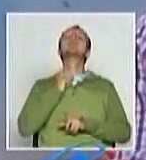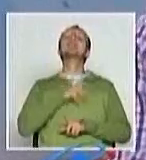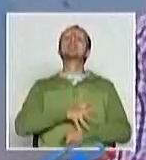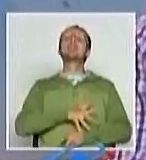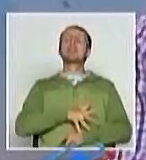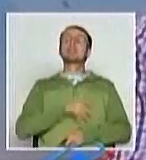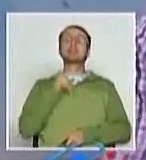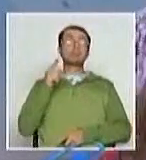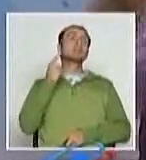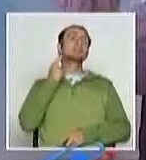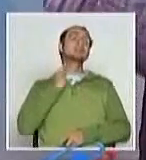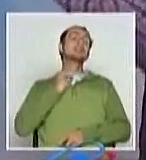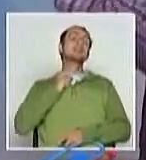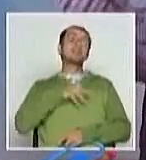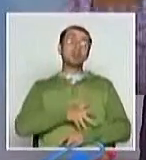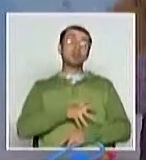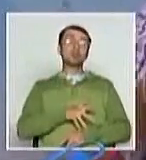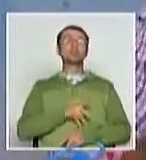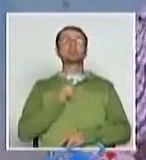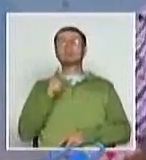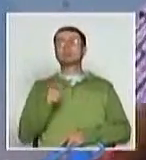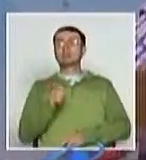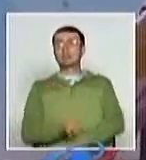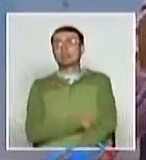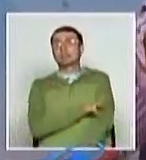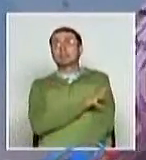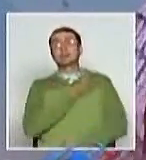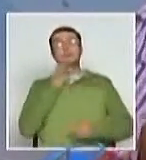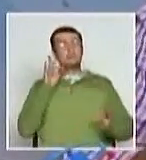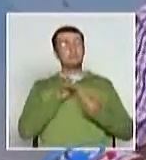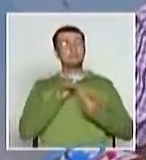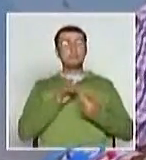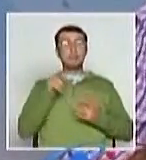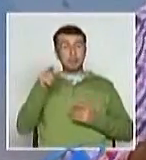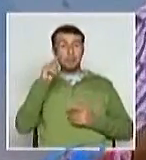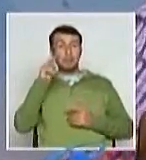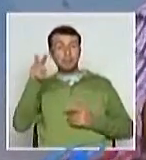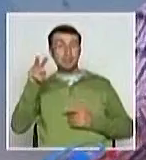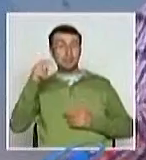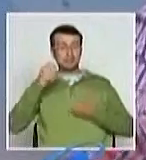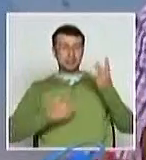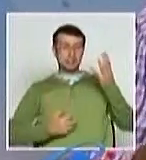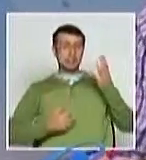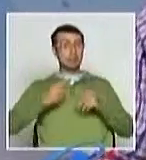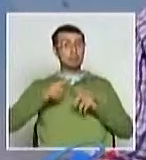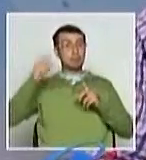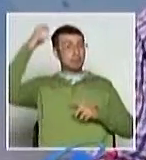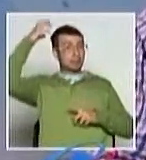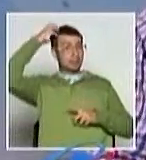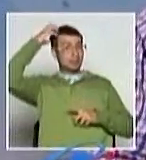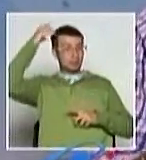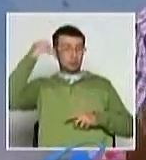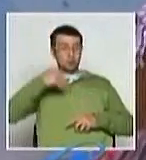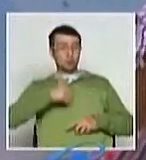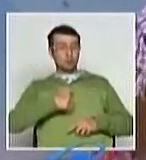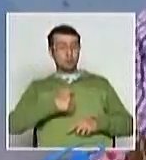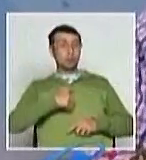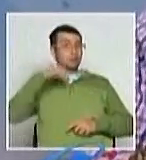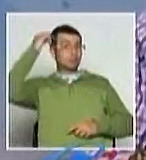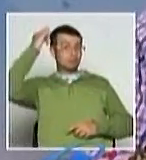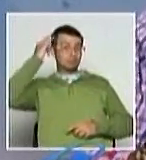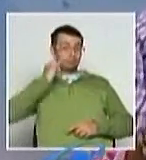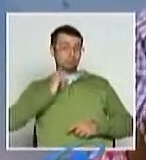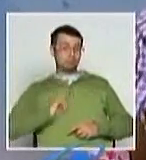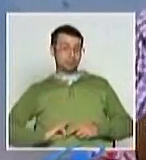veían una de las imágenes del cerebro conectado con el corazón y las cuertas musicales porque es una armonía hablamos de los